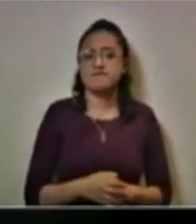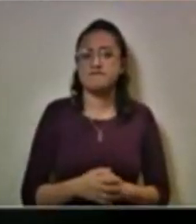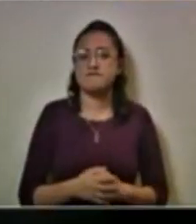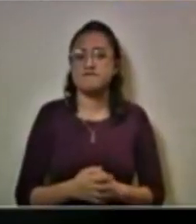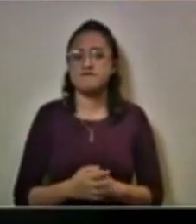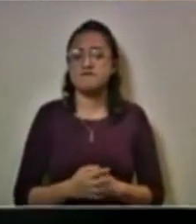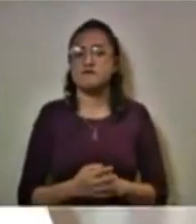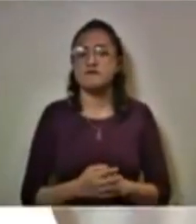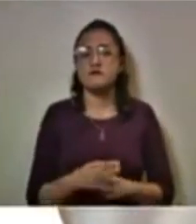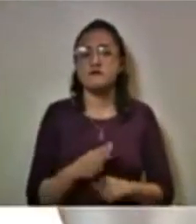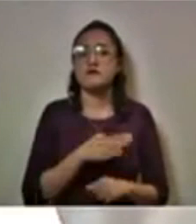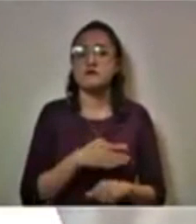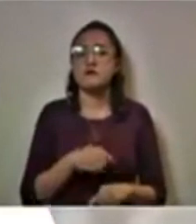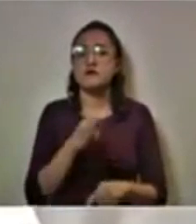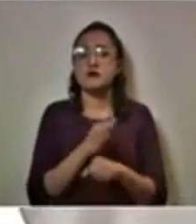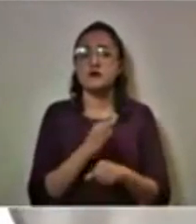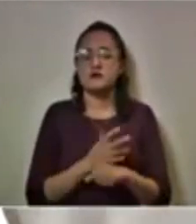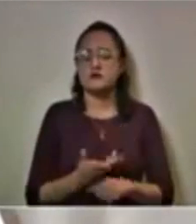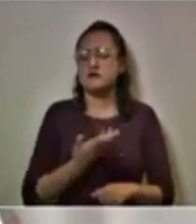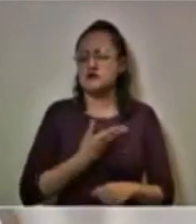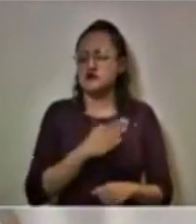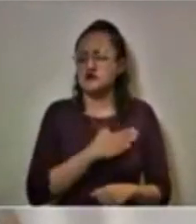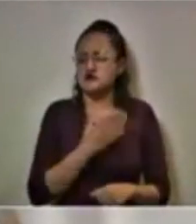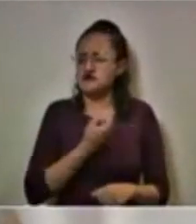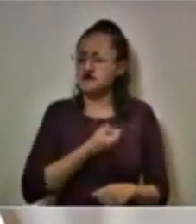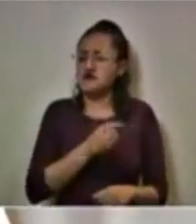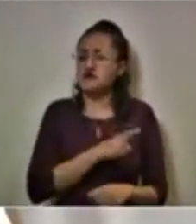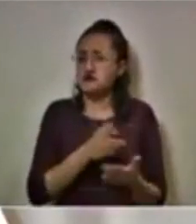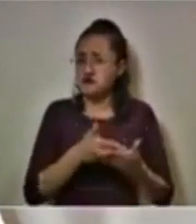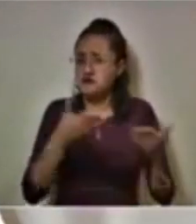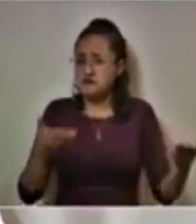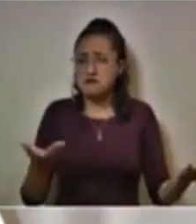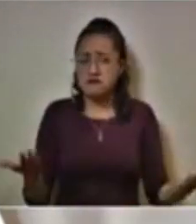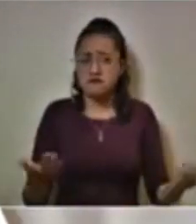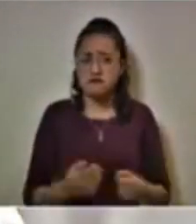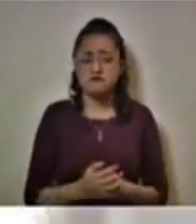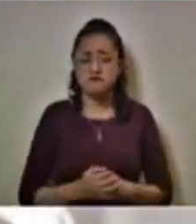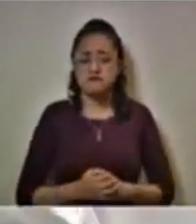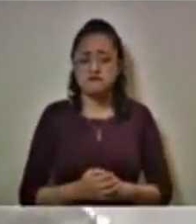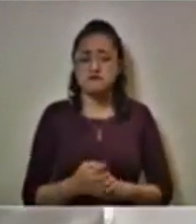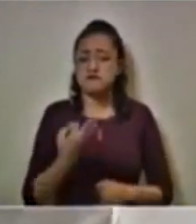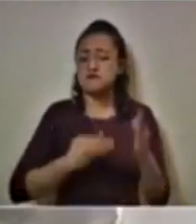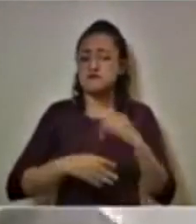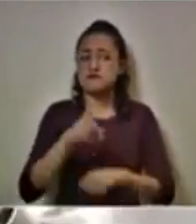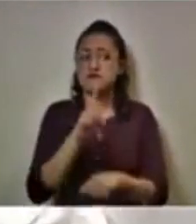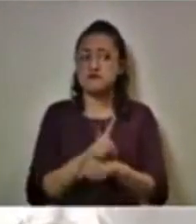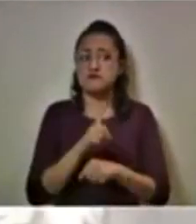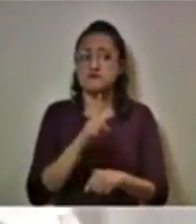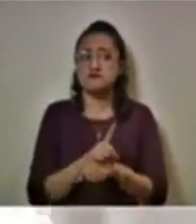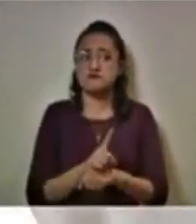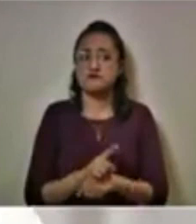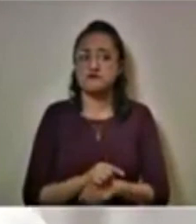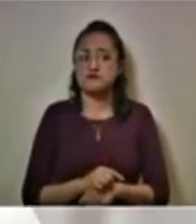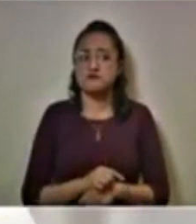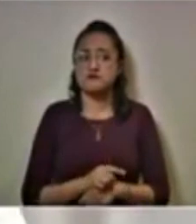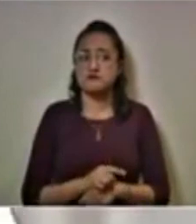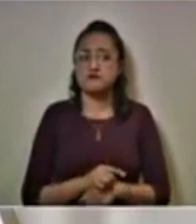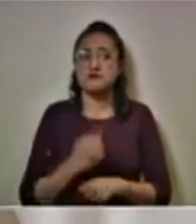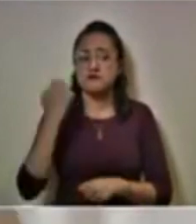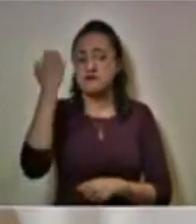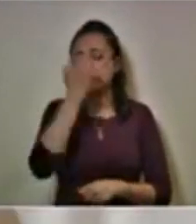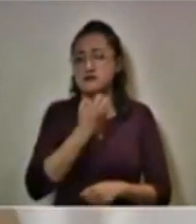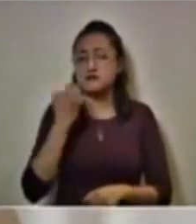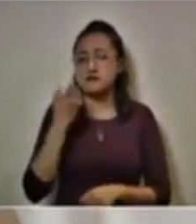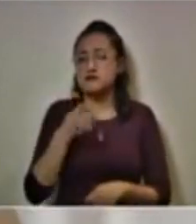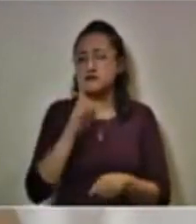y decirles que gozo de buena salud todos los días me hacen todo tipo de exámenes